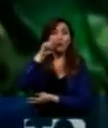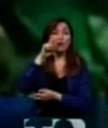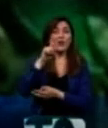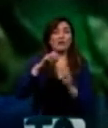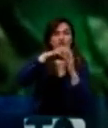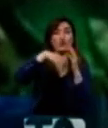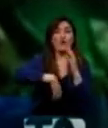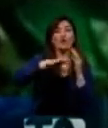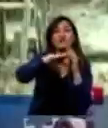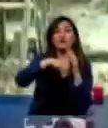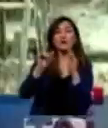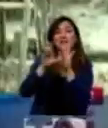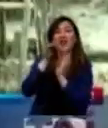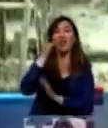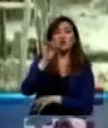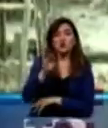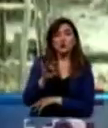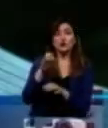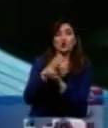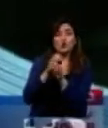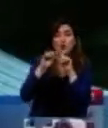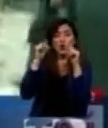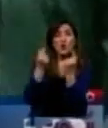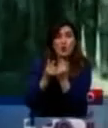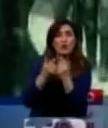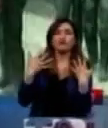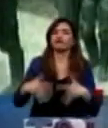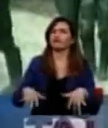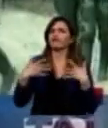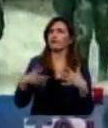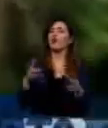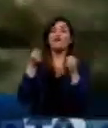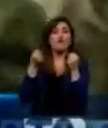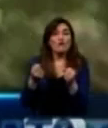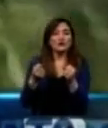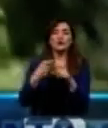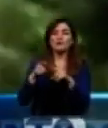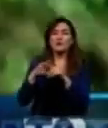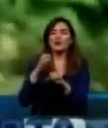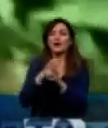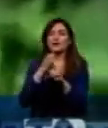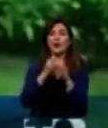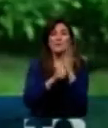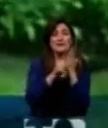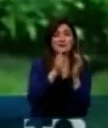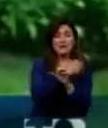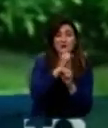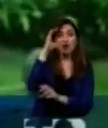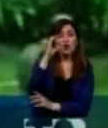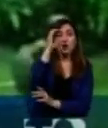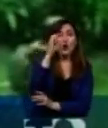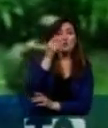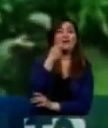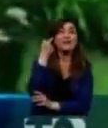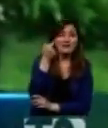minería ilegal. Los cálculos sobre la dimensión de estos grupos delincuenciales derivados de las FARC varían. El ministro de Defensa colombiano,